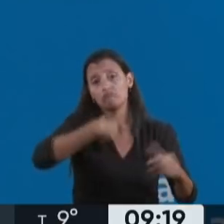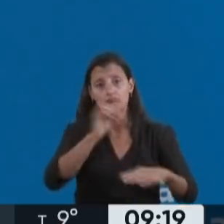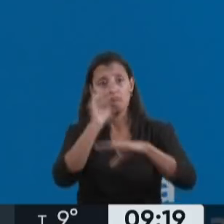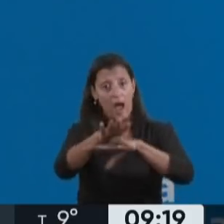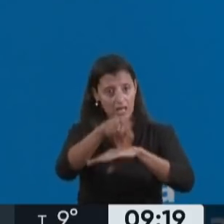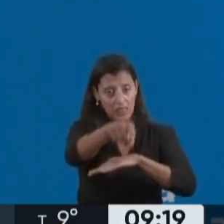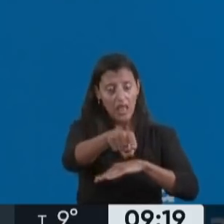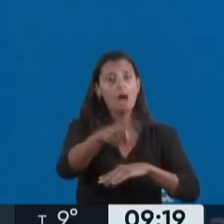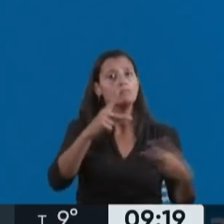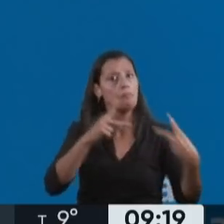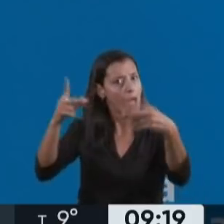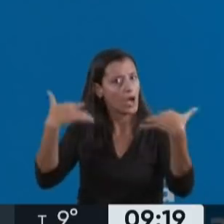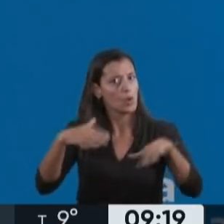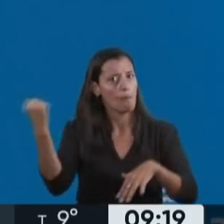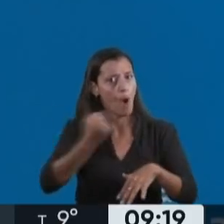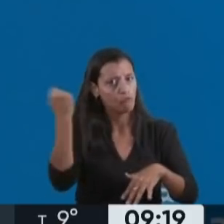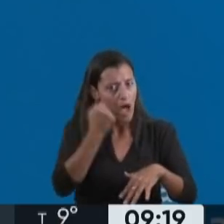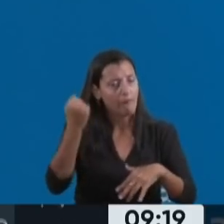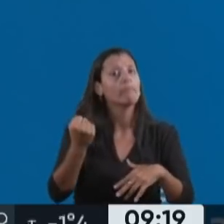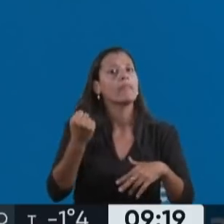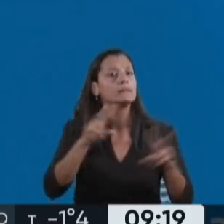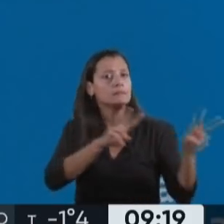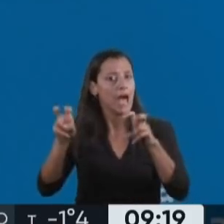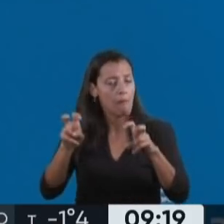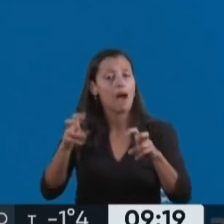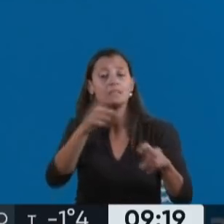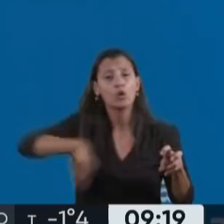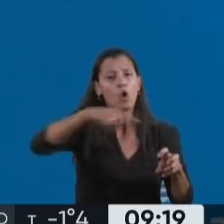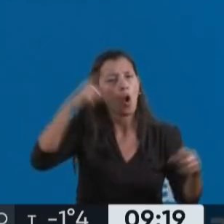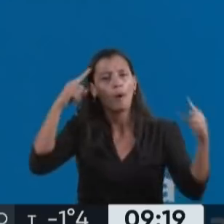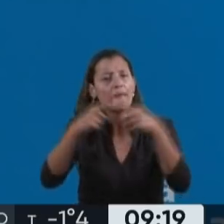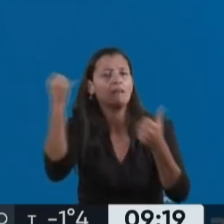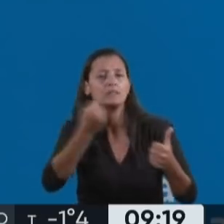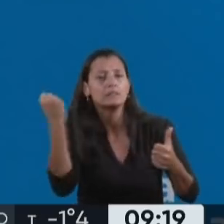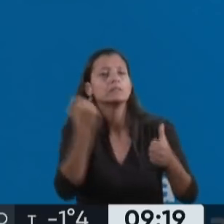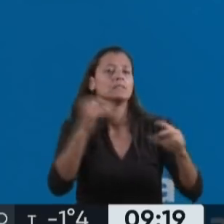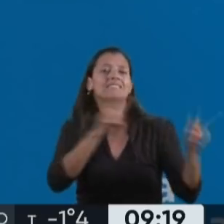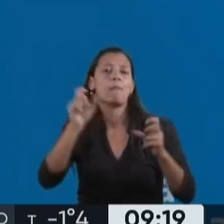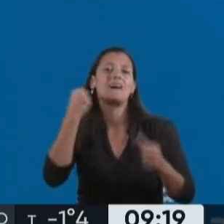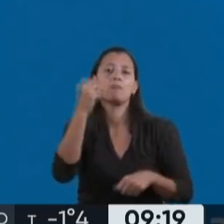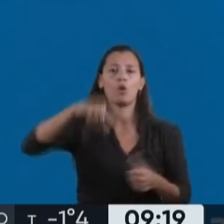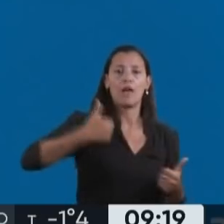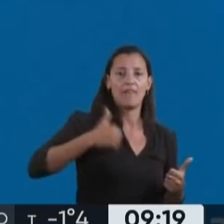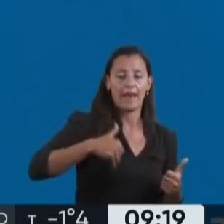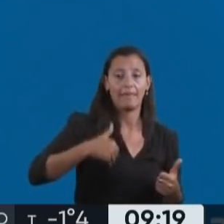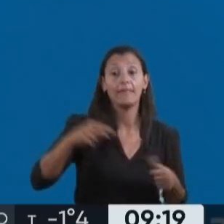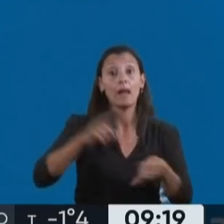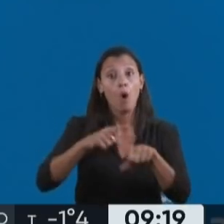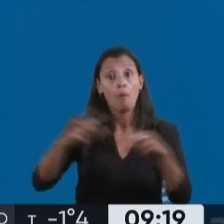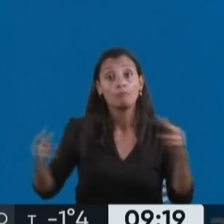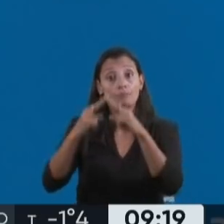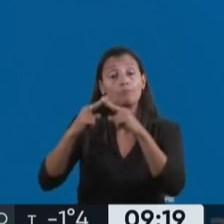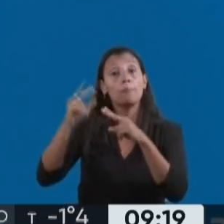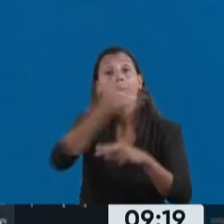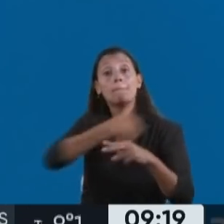luego. Es un viaje muy importante. En los tres casos vamos a tratar temas que son muy importantes para la Argentina. En el encuentro con el presidente